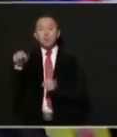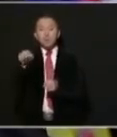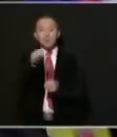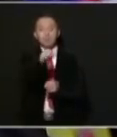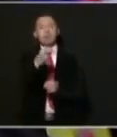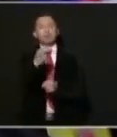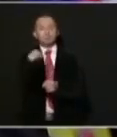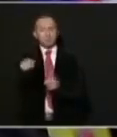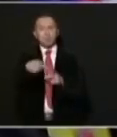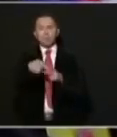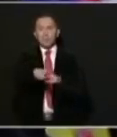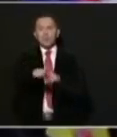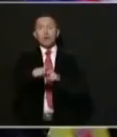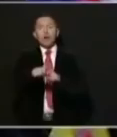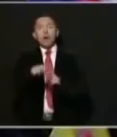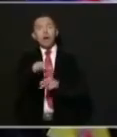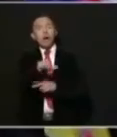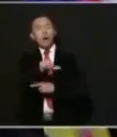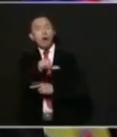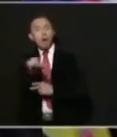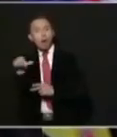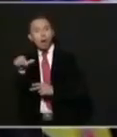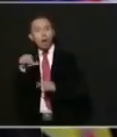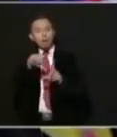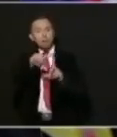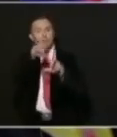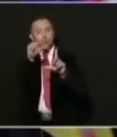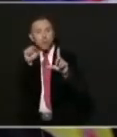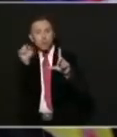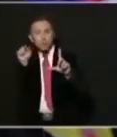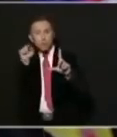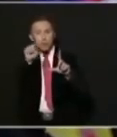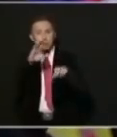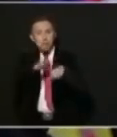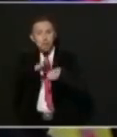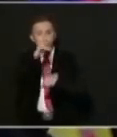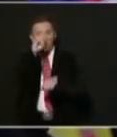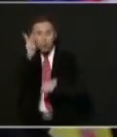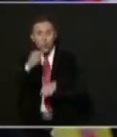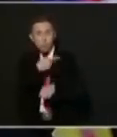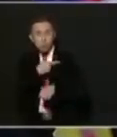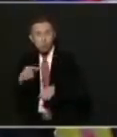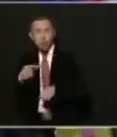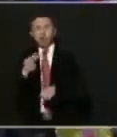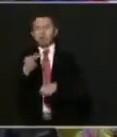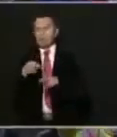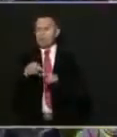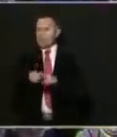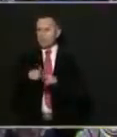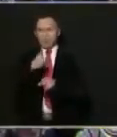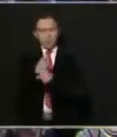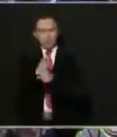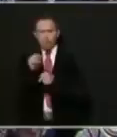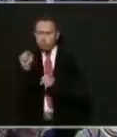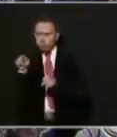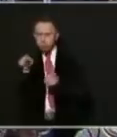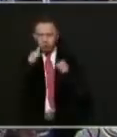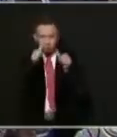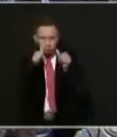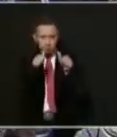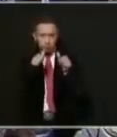zonas más pobres del país. Y poco a poco se irá ampliando el